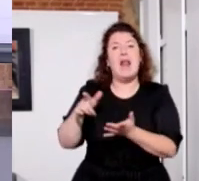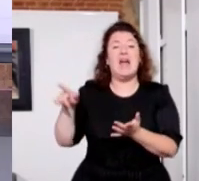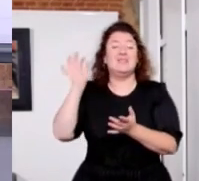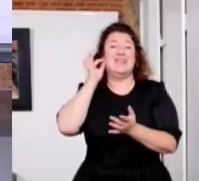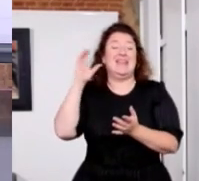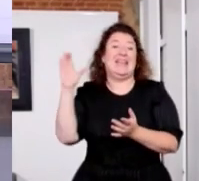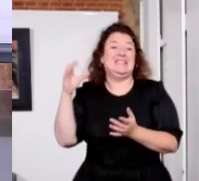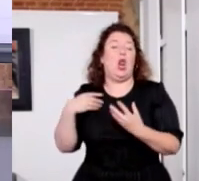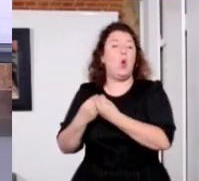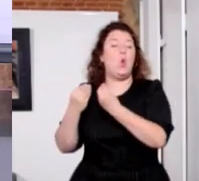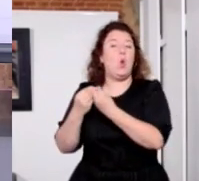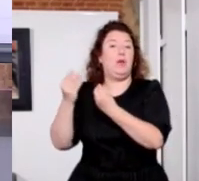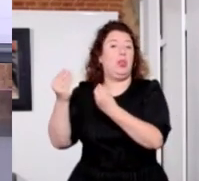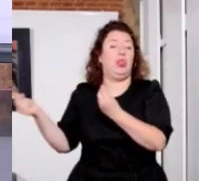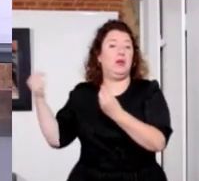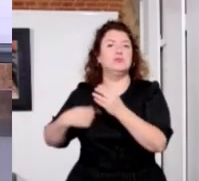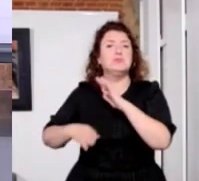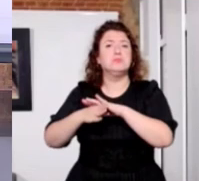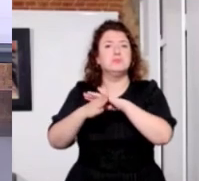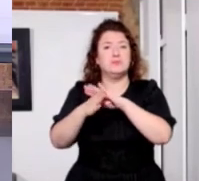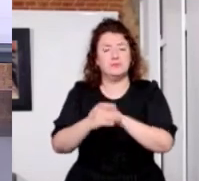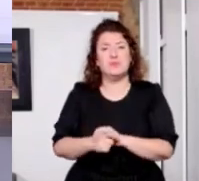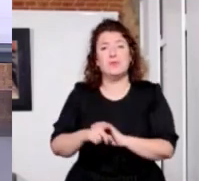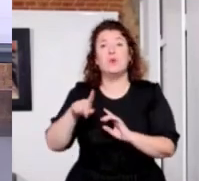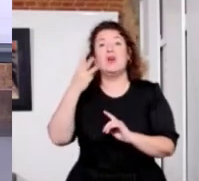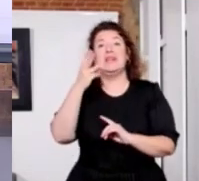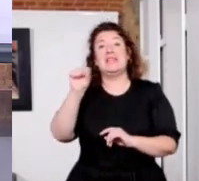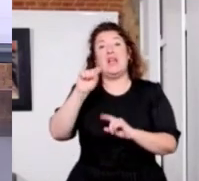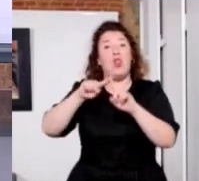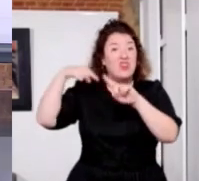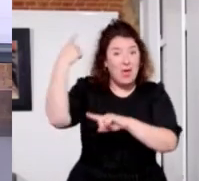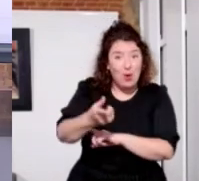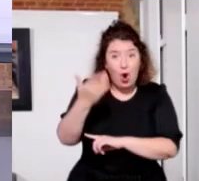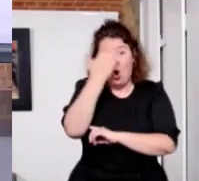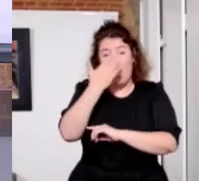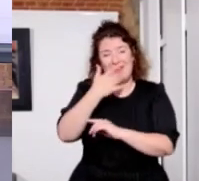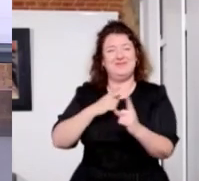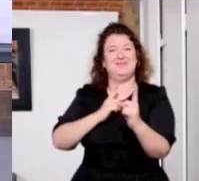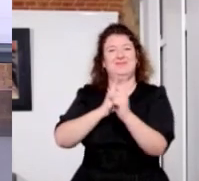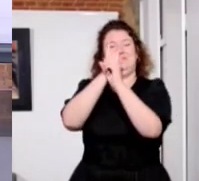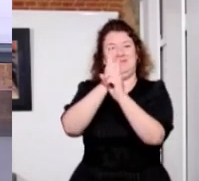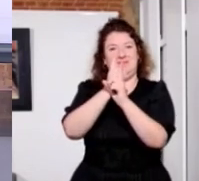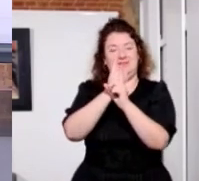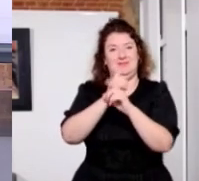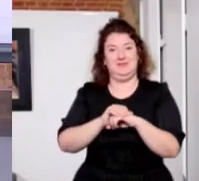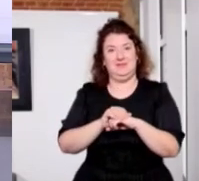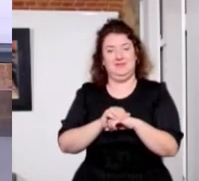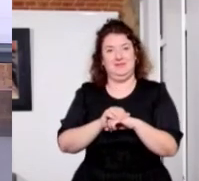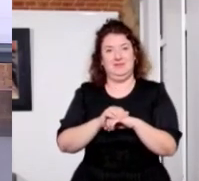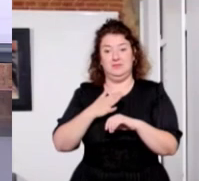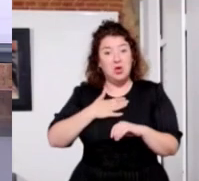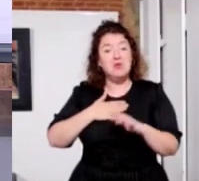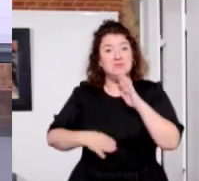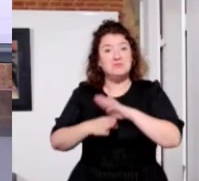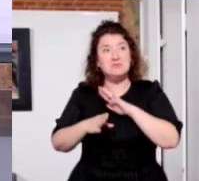bueno, volví a ver a Cristina porque era una compañera del cole a los 30 años de salida del cole, pero yo me quedé.